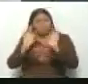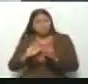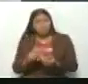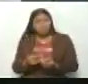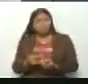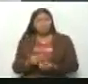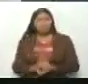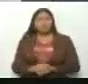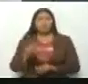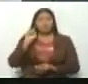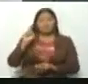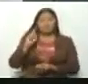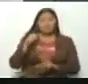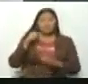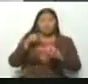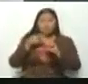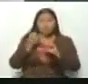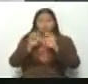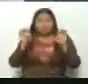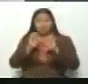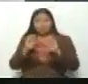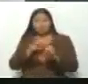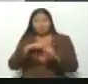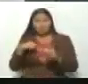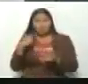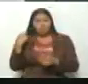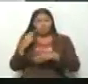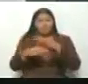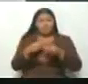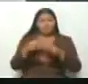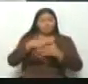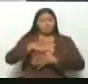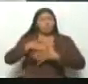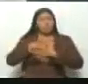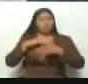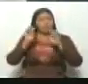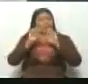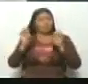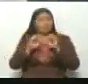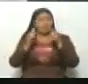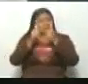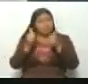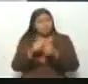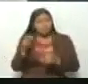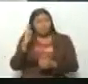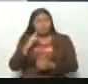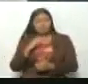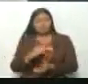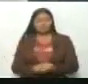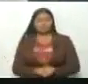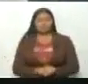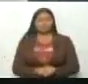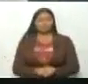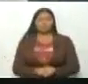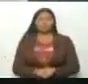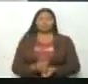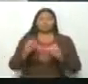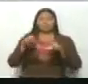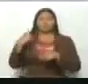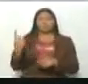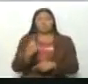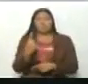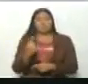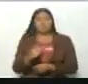necesarios para el proceso educativo, entendiendo que allí también tenemos un elemento de la calidad educativa del sistema bolivariano. Sí, solamente en el